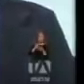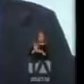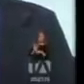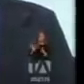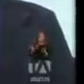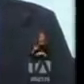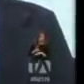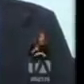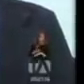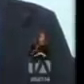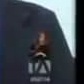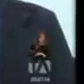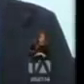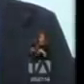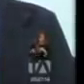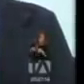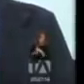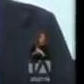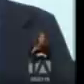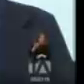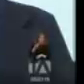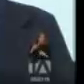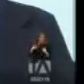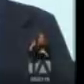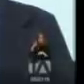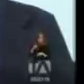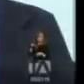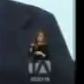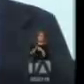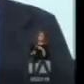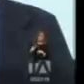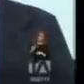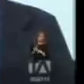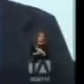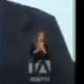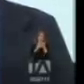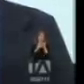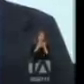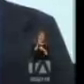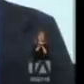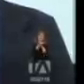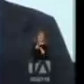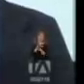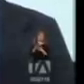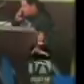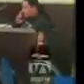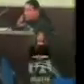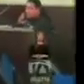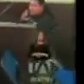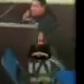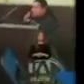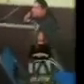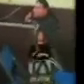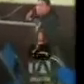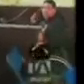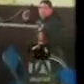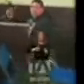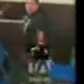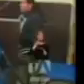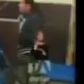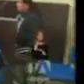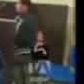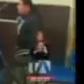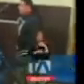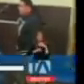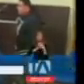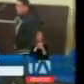tribunal no era el idóneo para sentenciarme y, sin embargo, se me sentenció y tuve que pagar con la cárcel 3 años. Su abogado sostiene que tiene